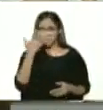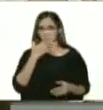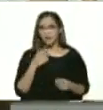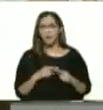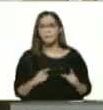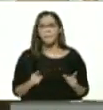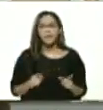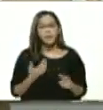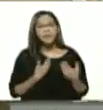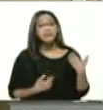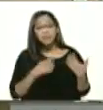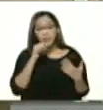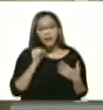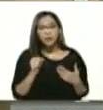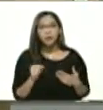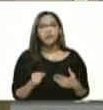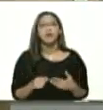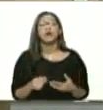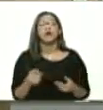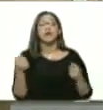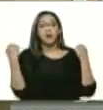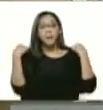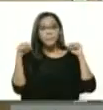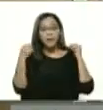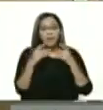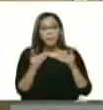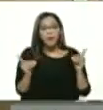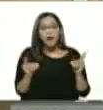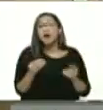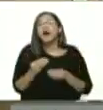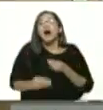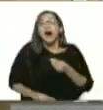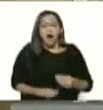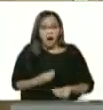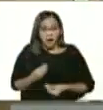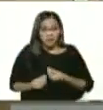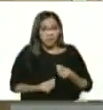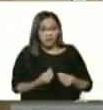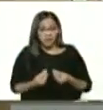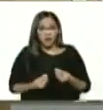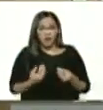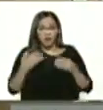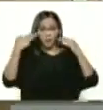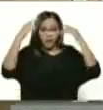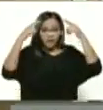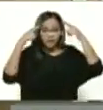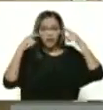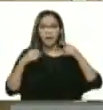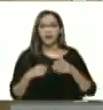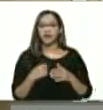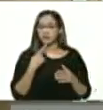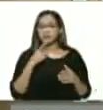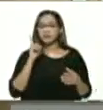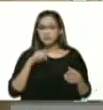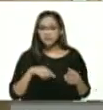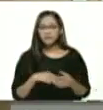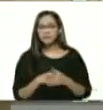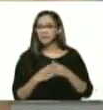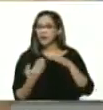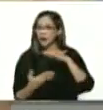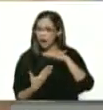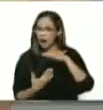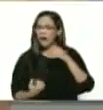reciente con las maduro en un ejercicio democrático haciendo lo que hizo el comandante chávez dijo también con las bases